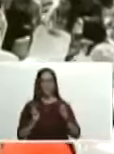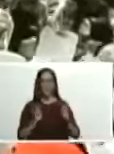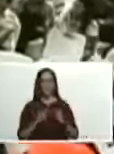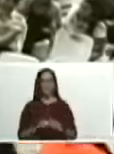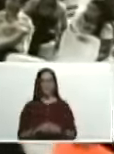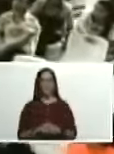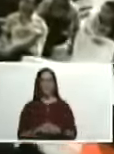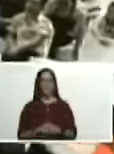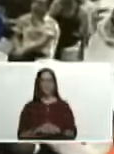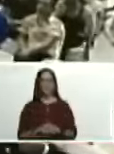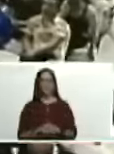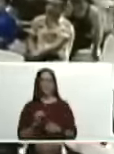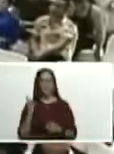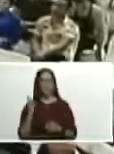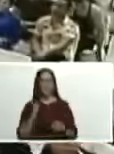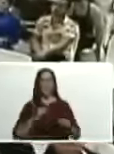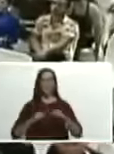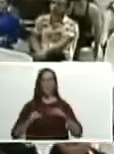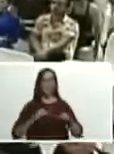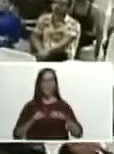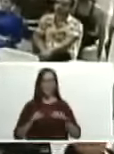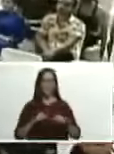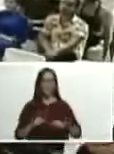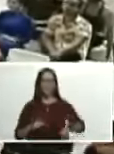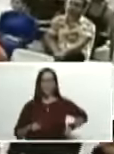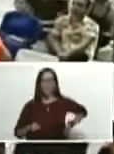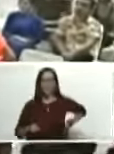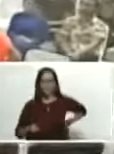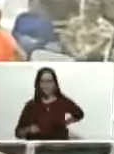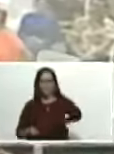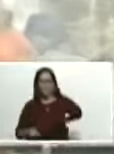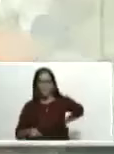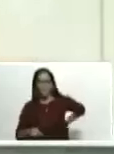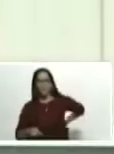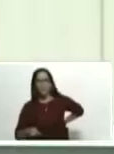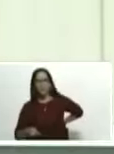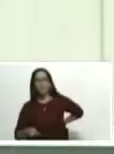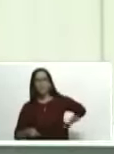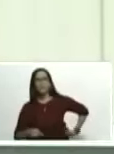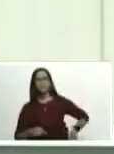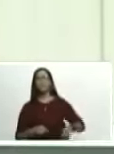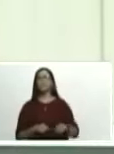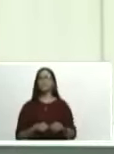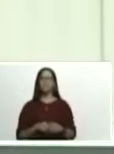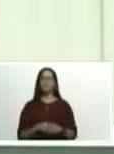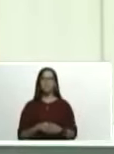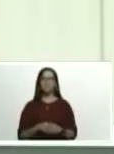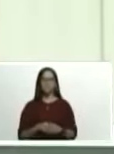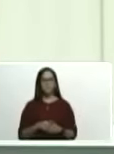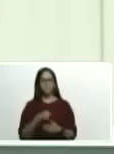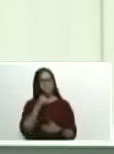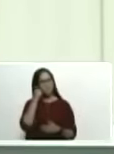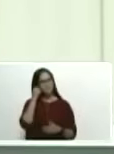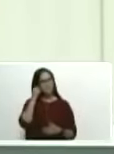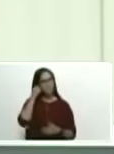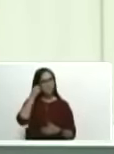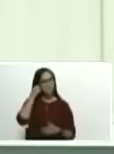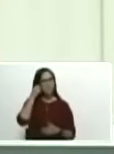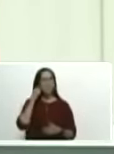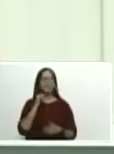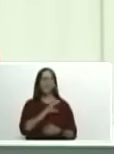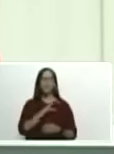Ella ha dirigido la Comisión Presidencial en la defensa de la Guayana